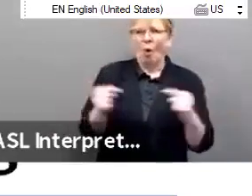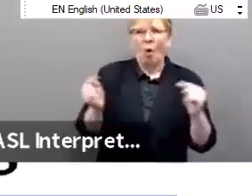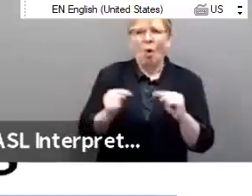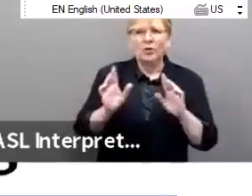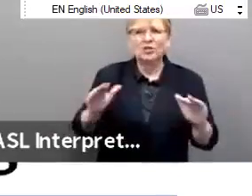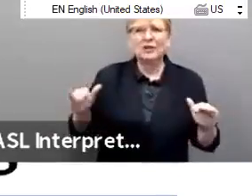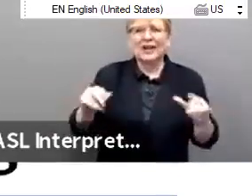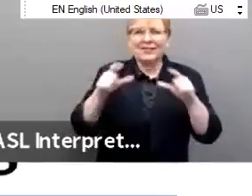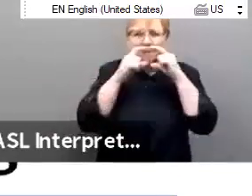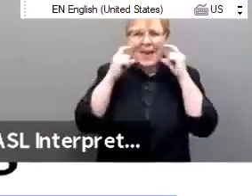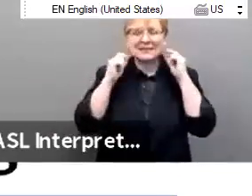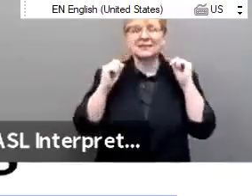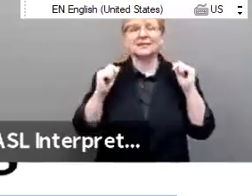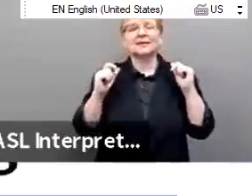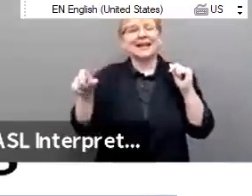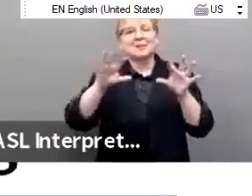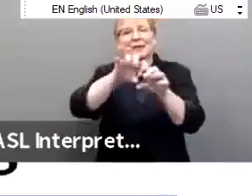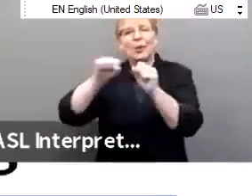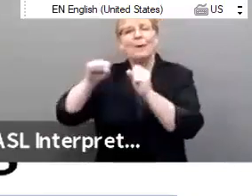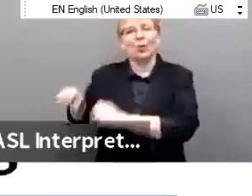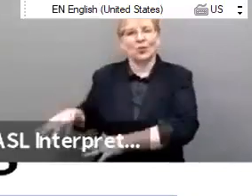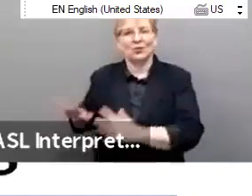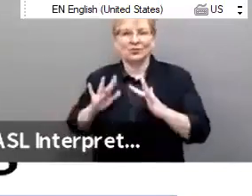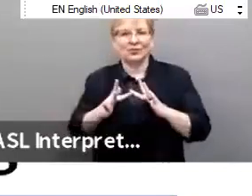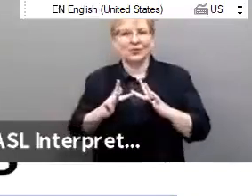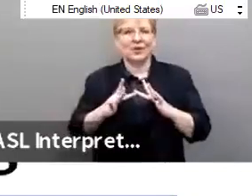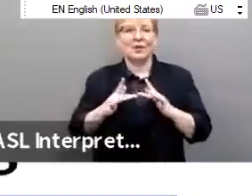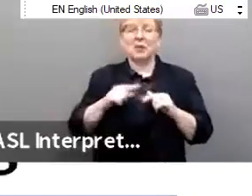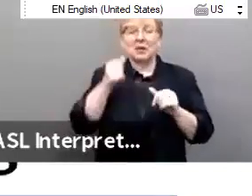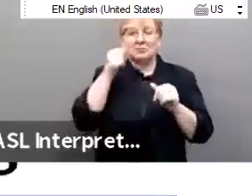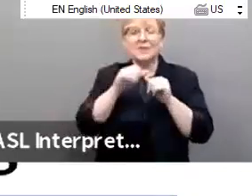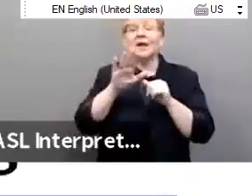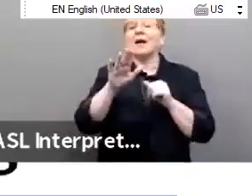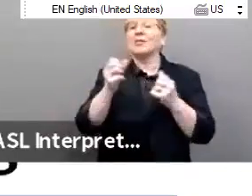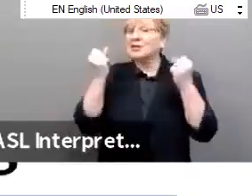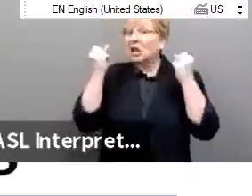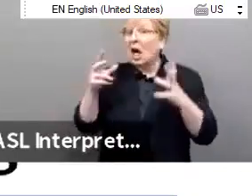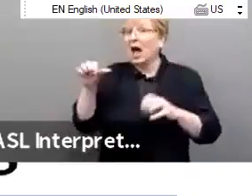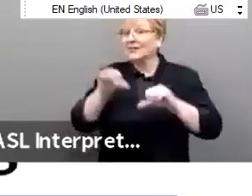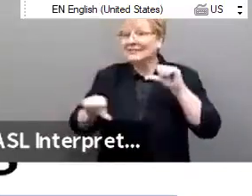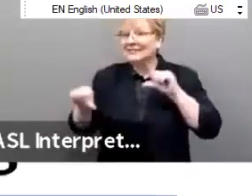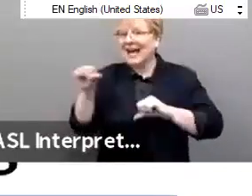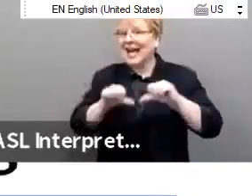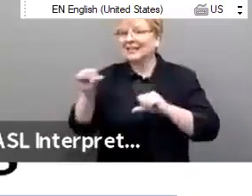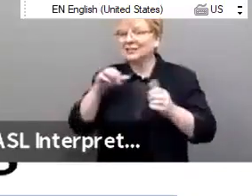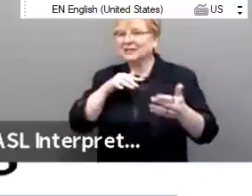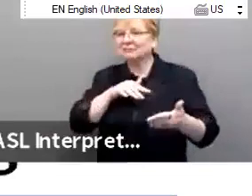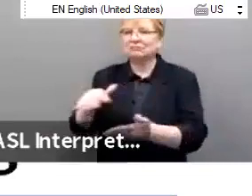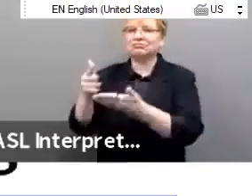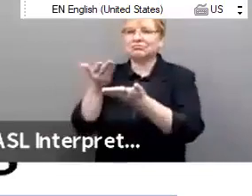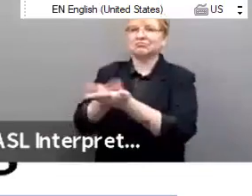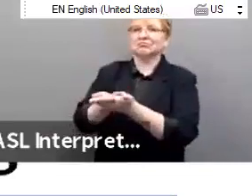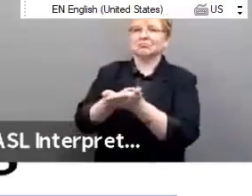al uso de cubrebocas en los niños. No hay ningún estudio que muestre